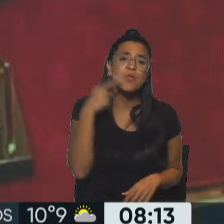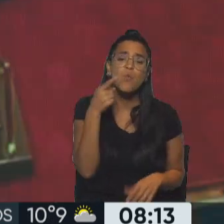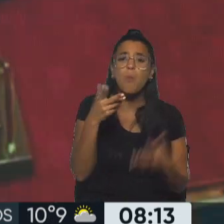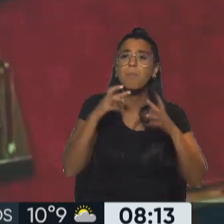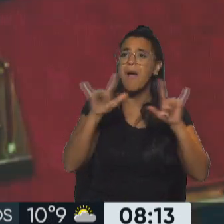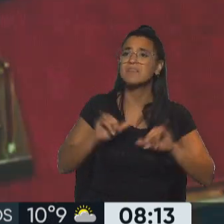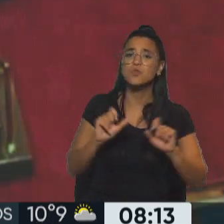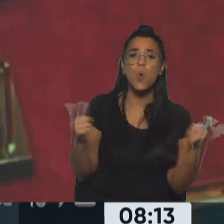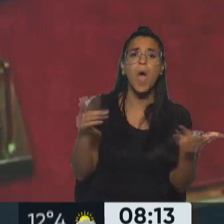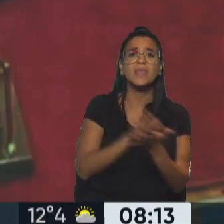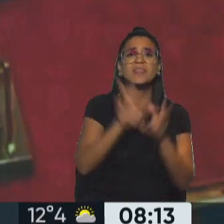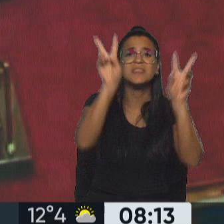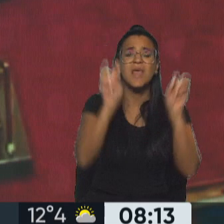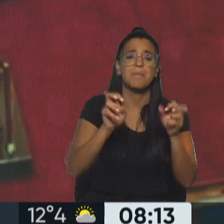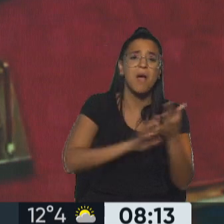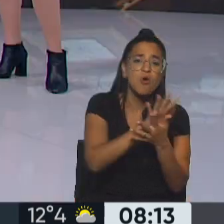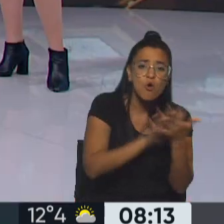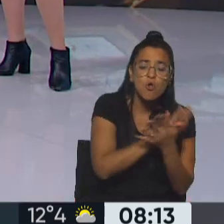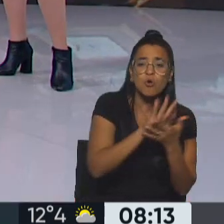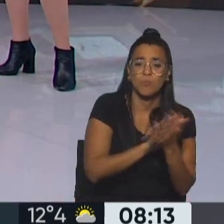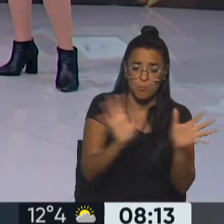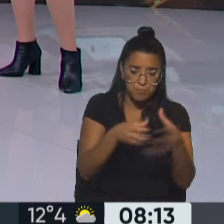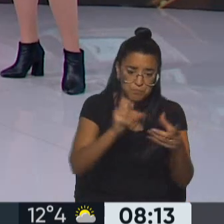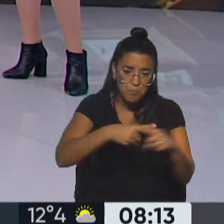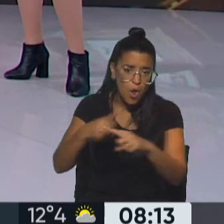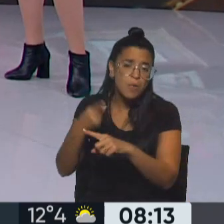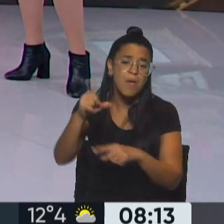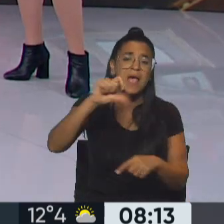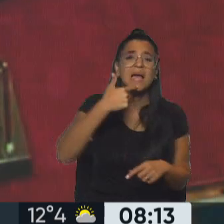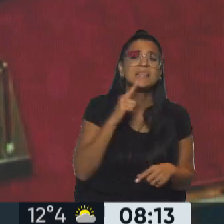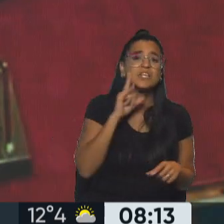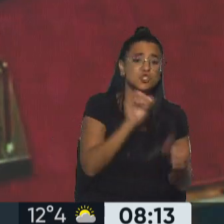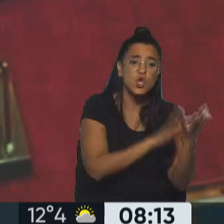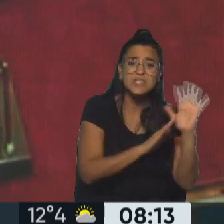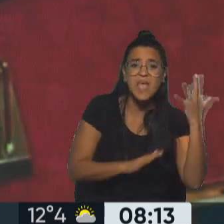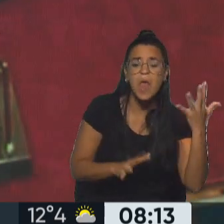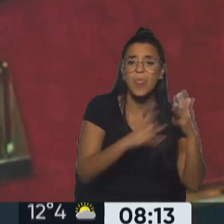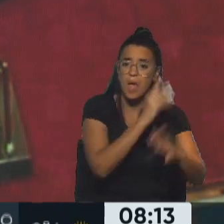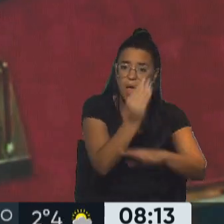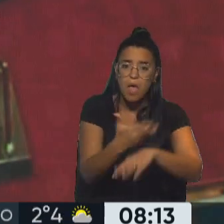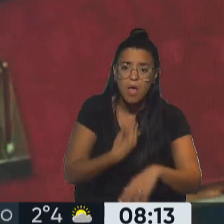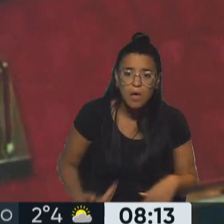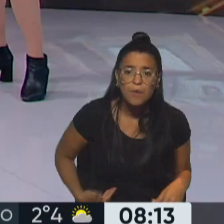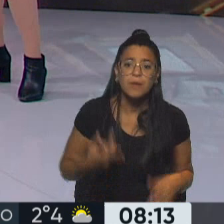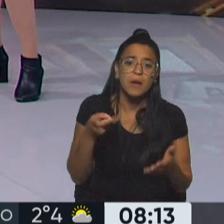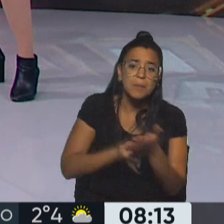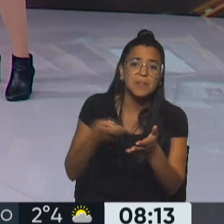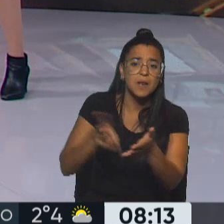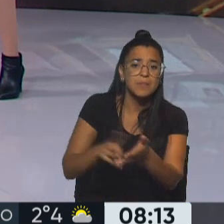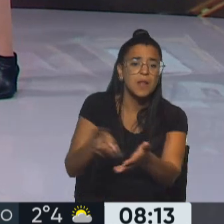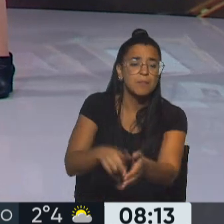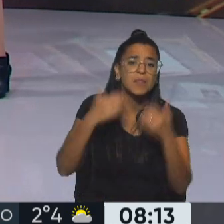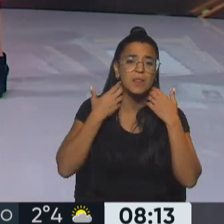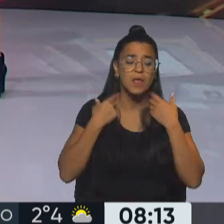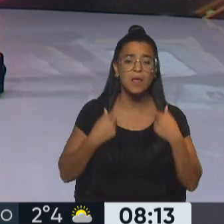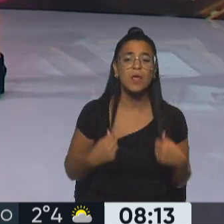corrupción no porque Más allá de los signos políticos en el caso puntual de Castillo un nombre de la izquierda que llega el gobierno se repiten se repiten